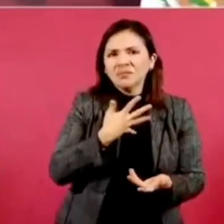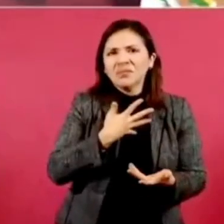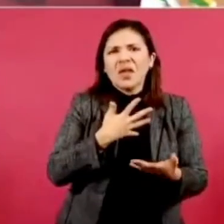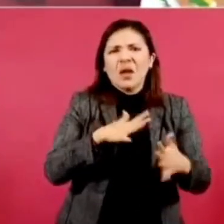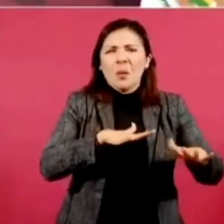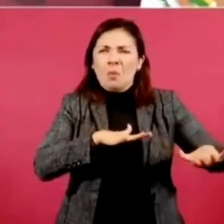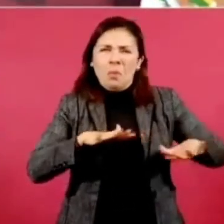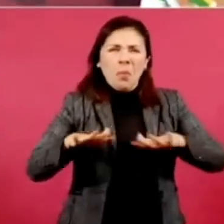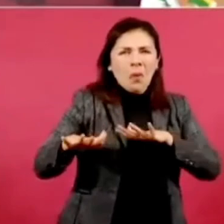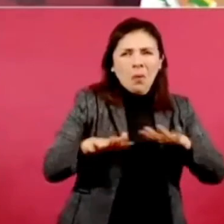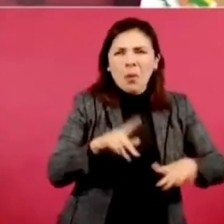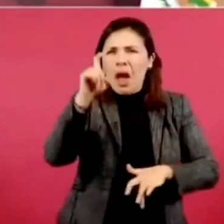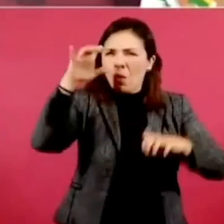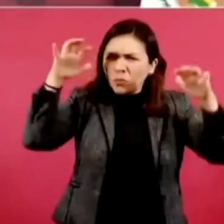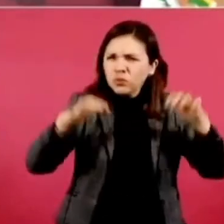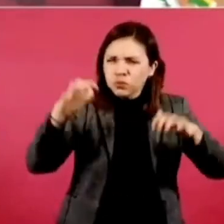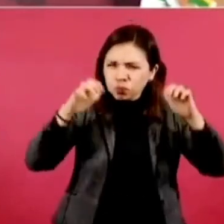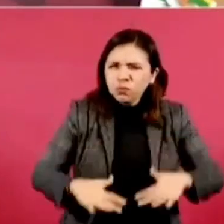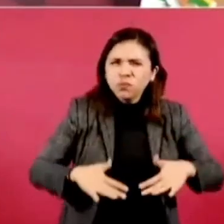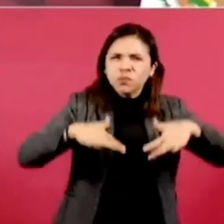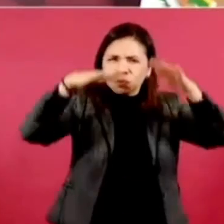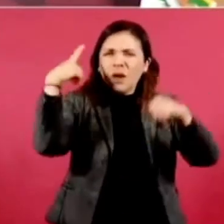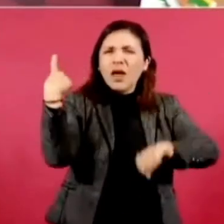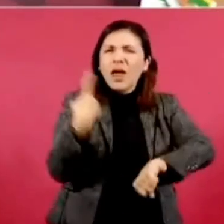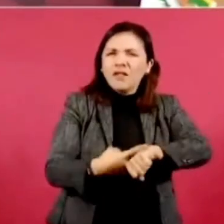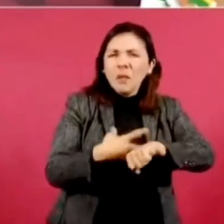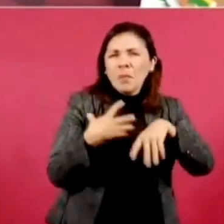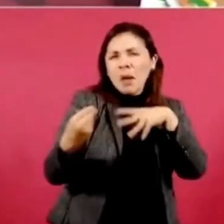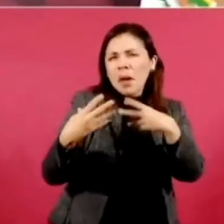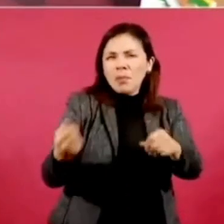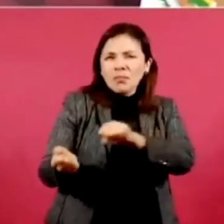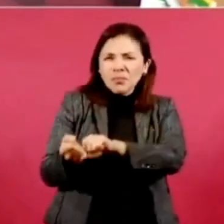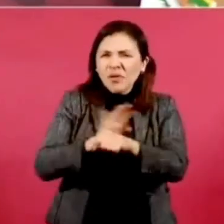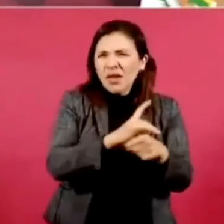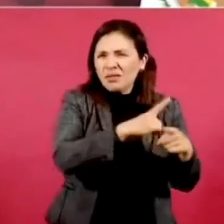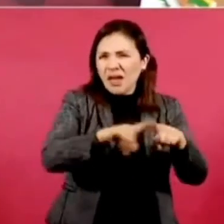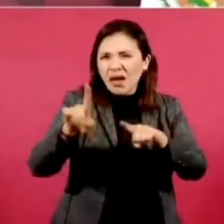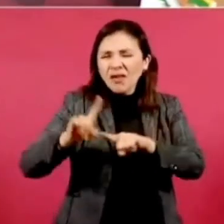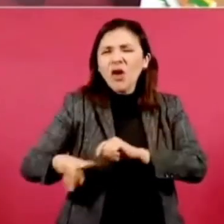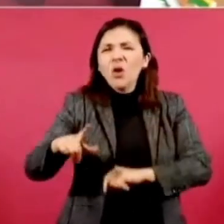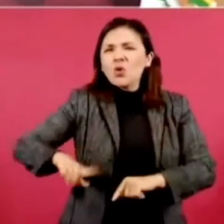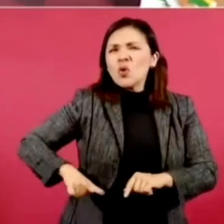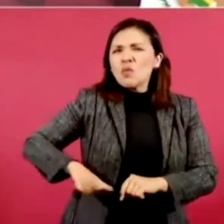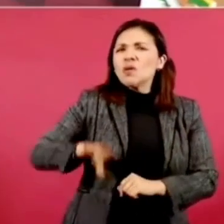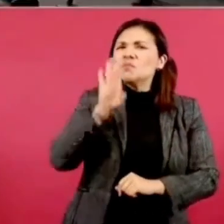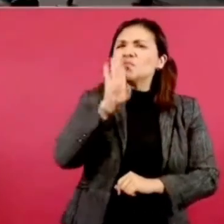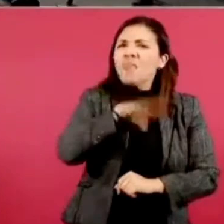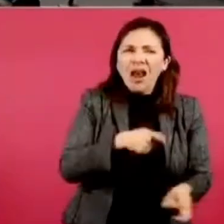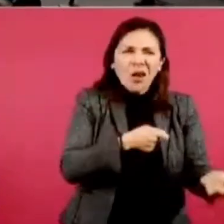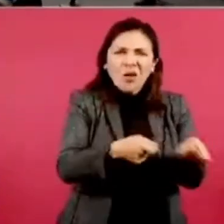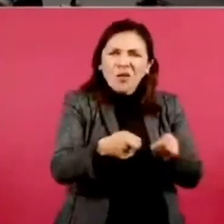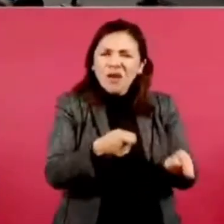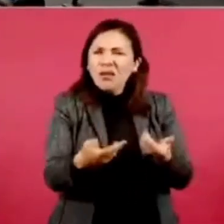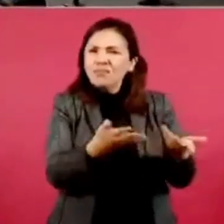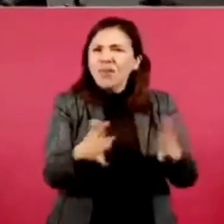terremotos, inundaciones, epidemias, malos gobiernos?